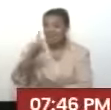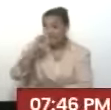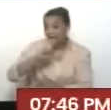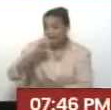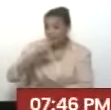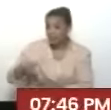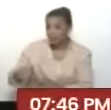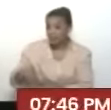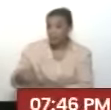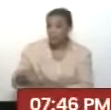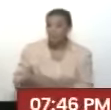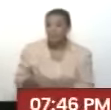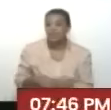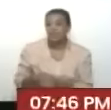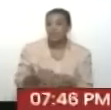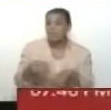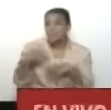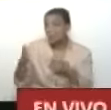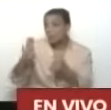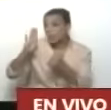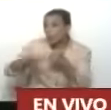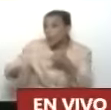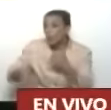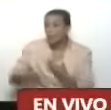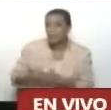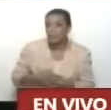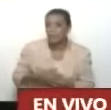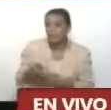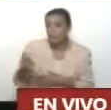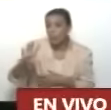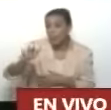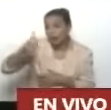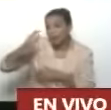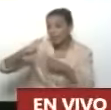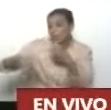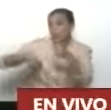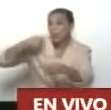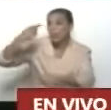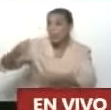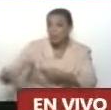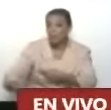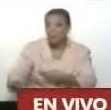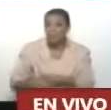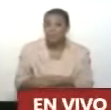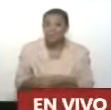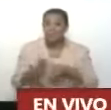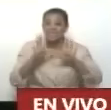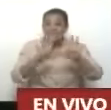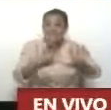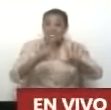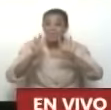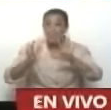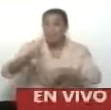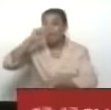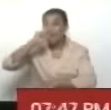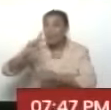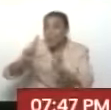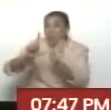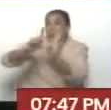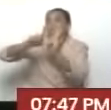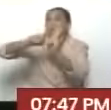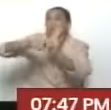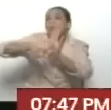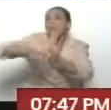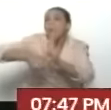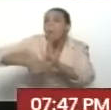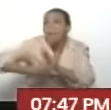es lo que Dios me mandó a mi vejez, yo digo, porque ella nació después de 19 años que tenía la hermana mayor. Un regalo de